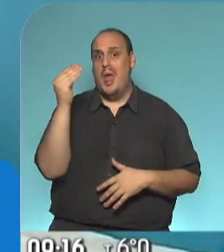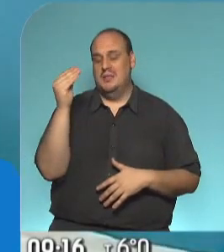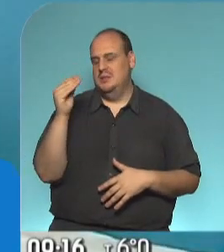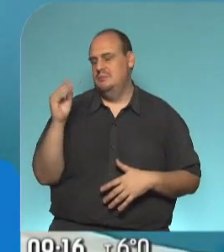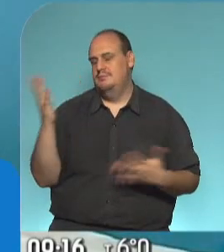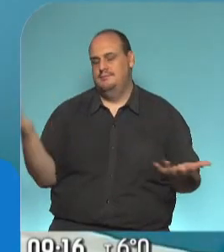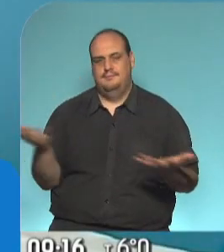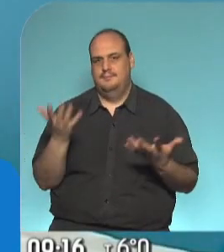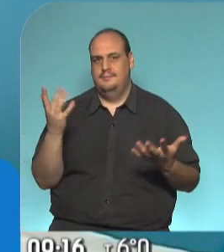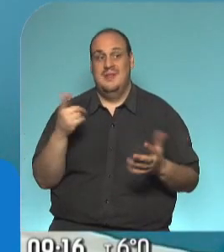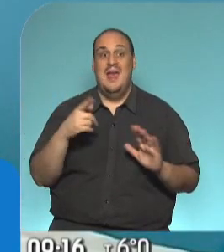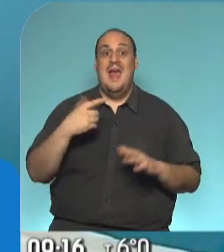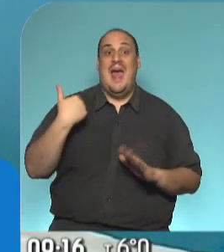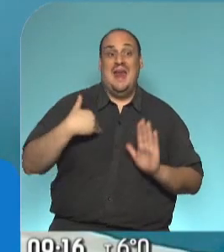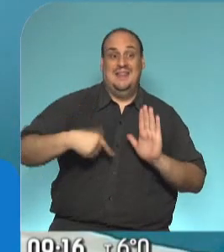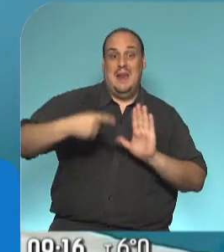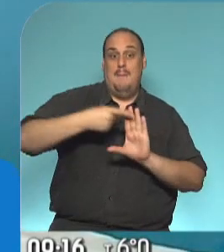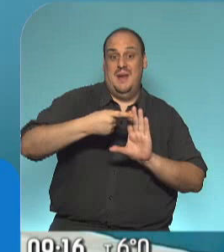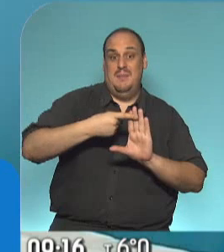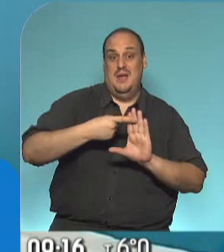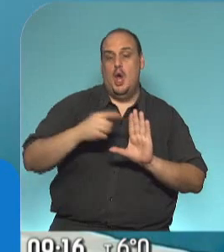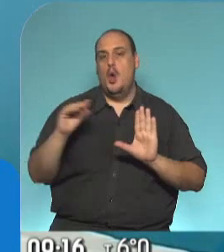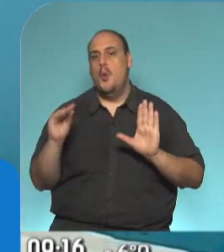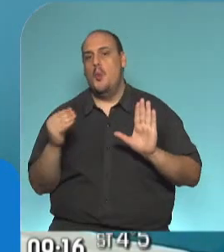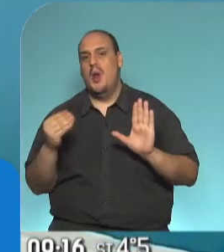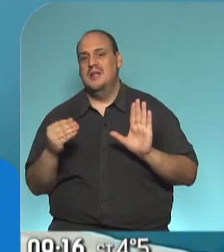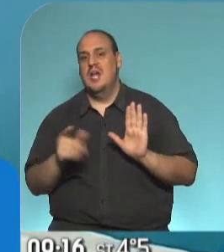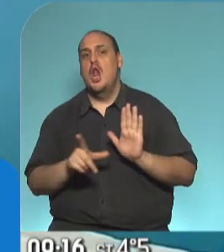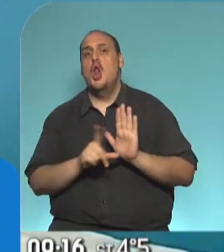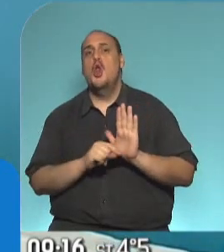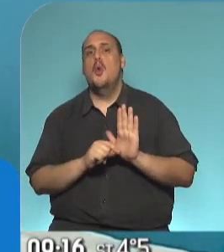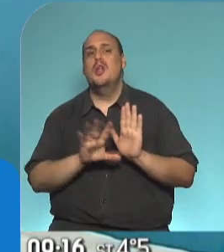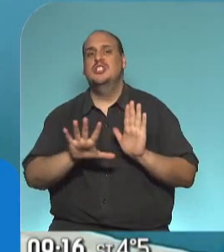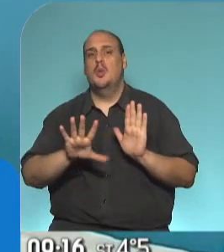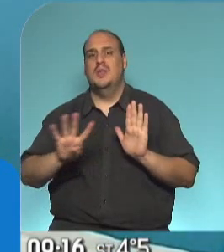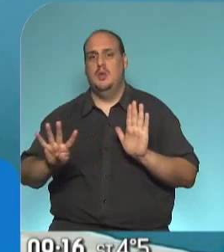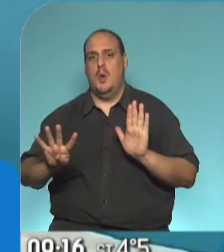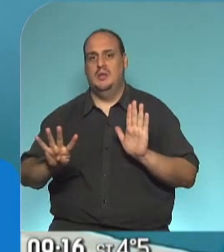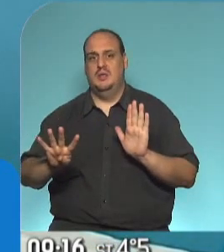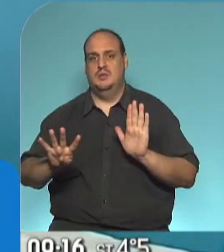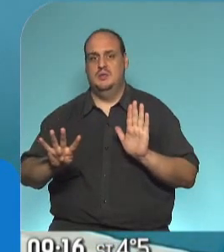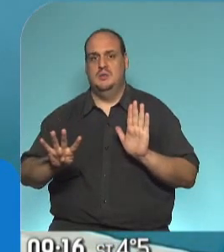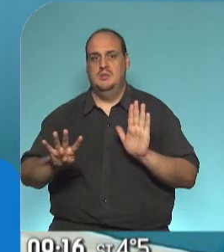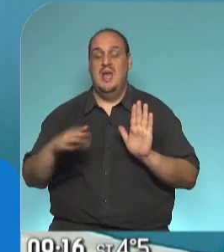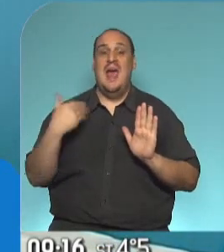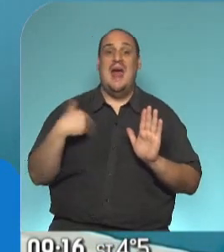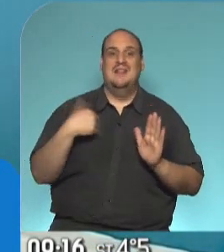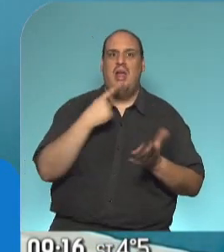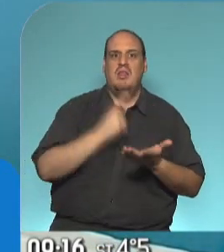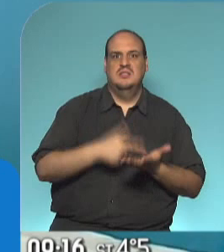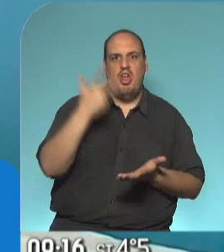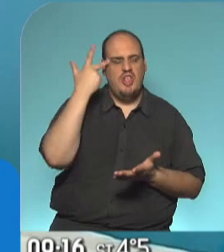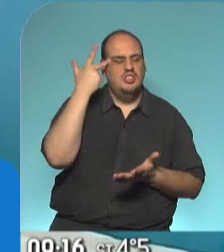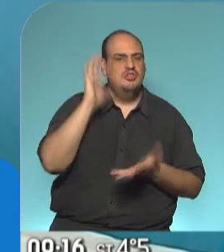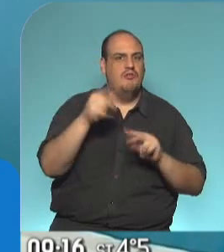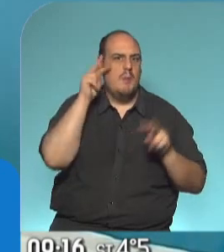paradigmático. La Argentina está primero en este ranking y Brasil está número 54. La Argentina tomó 18 medidas con